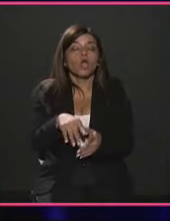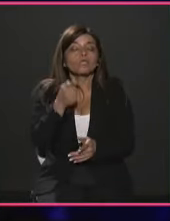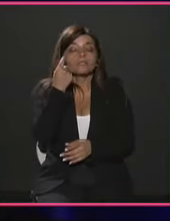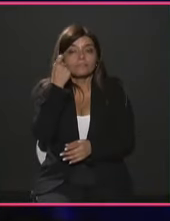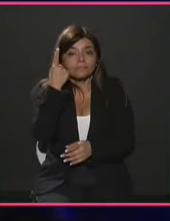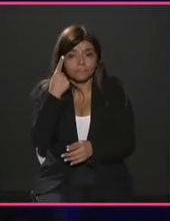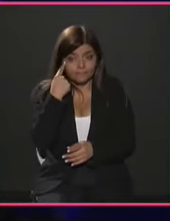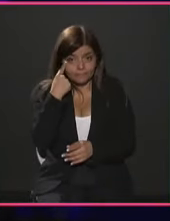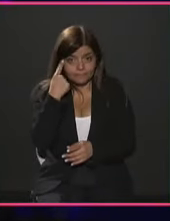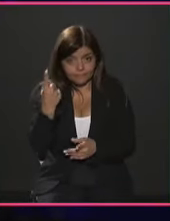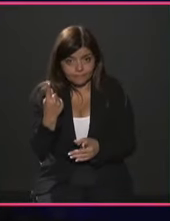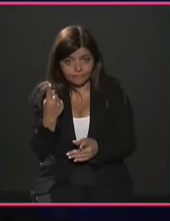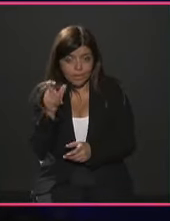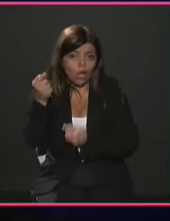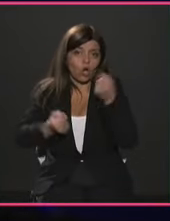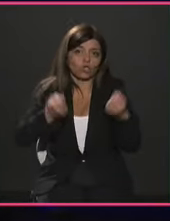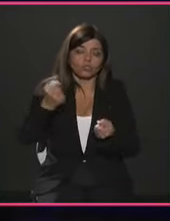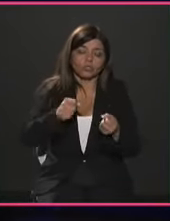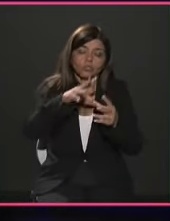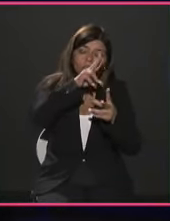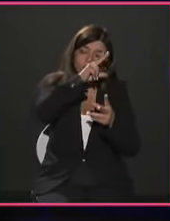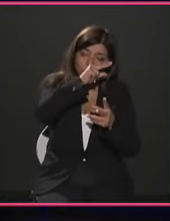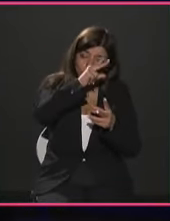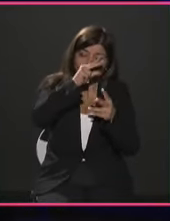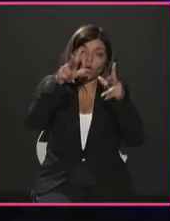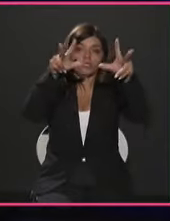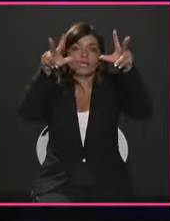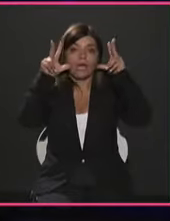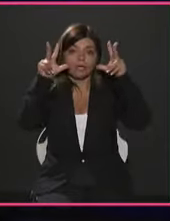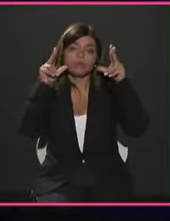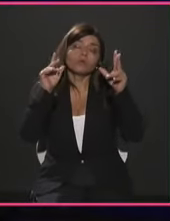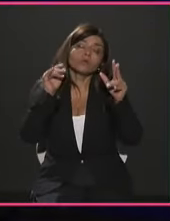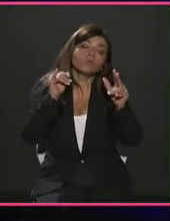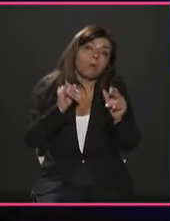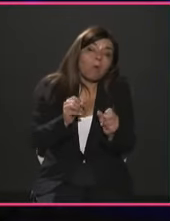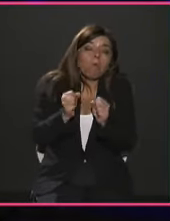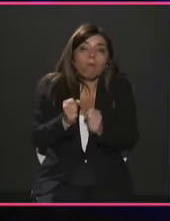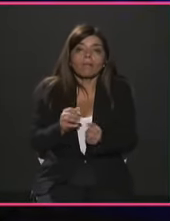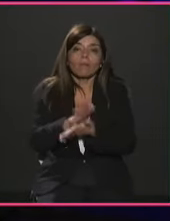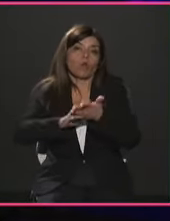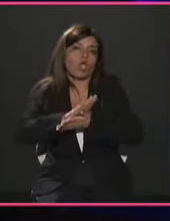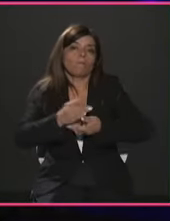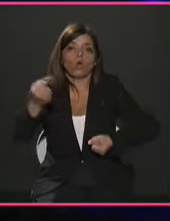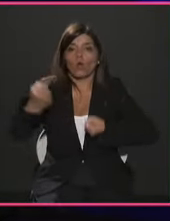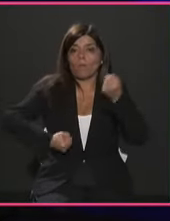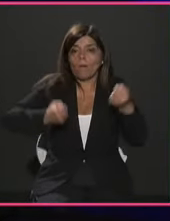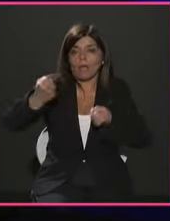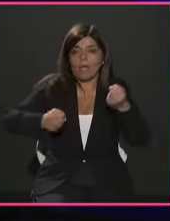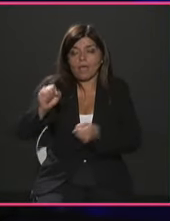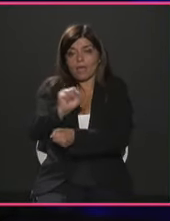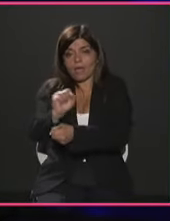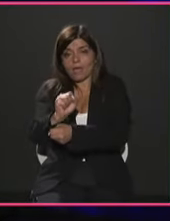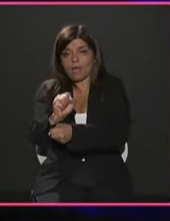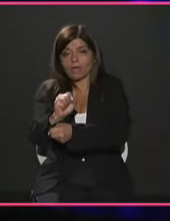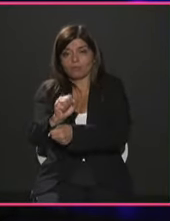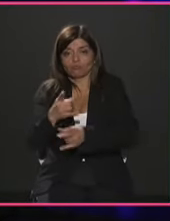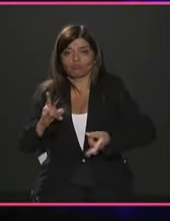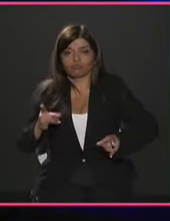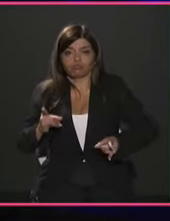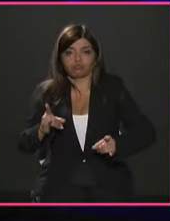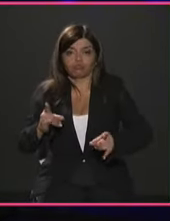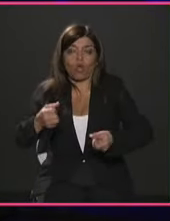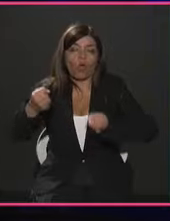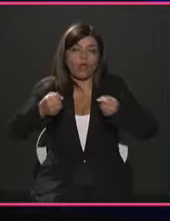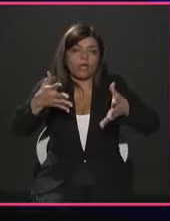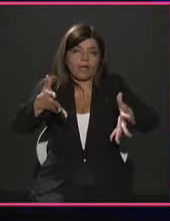conductor tiene sueño o si está alerta tiene sentido si yo manejara un tractor manejara